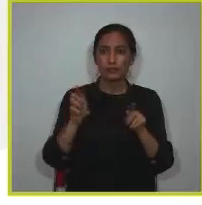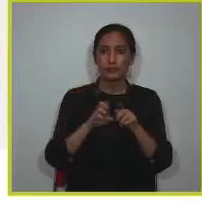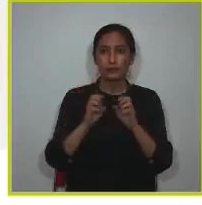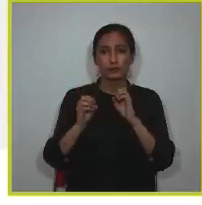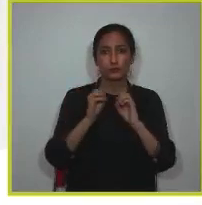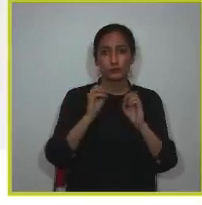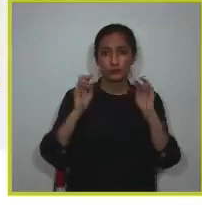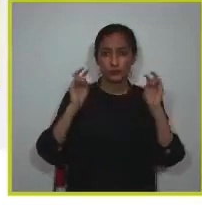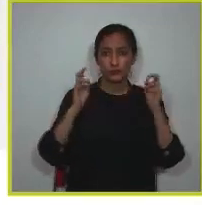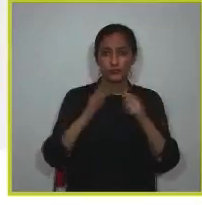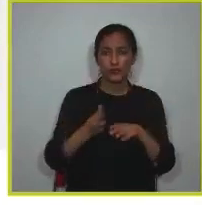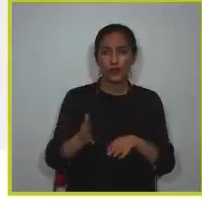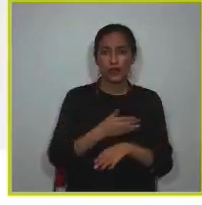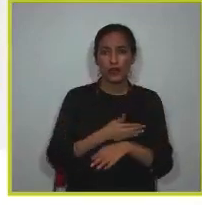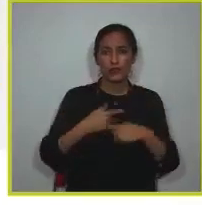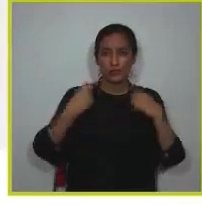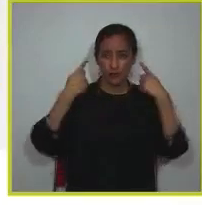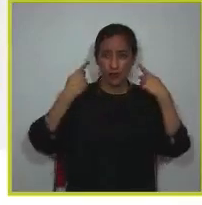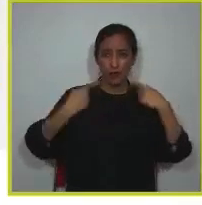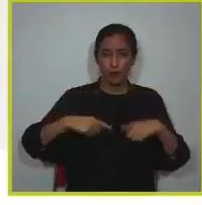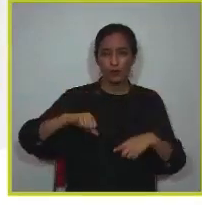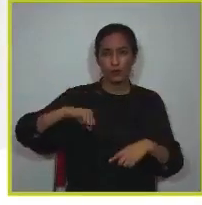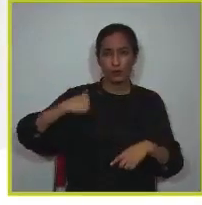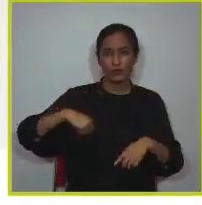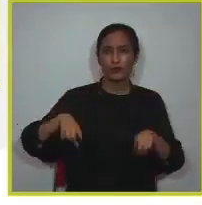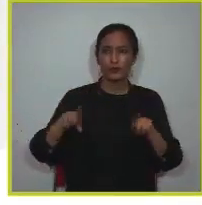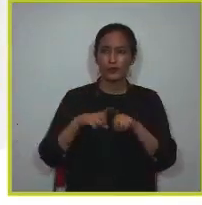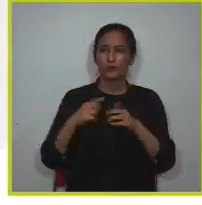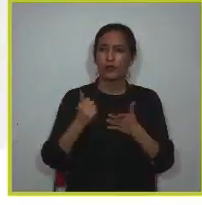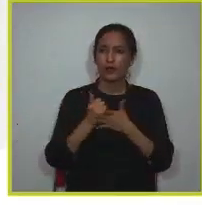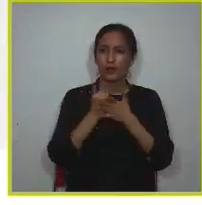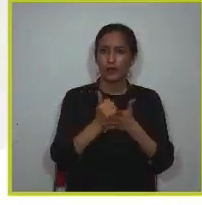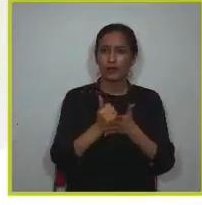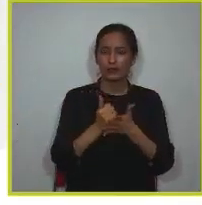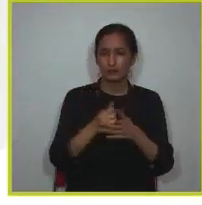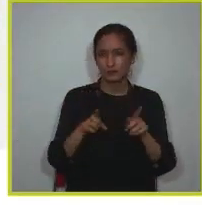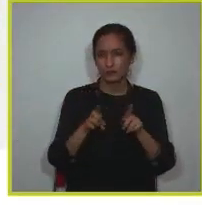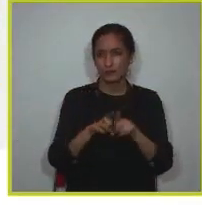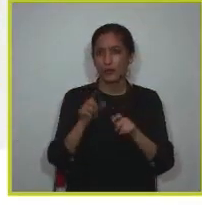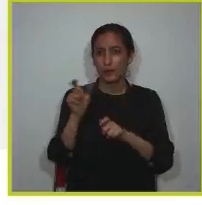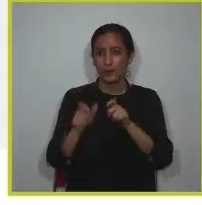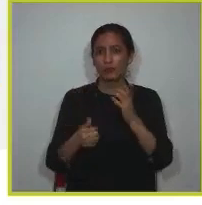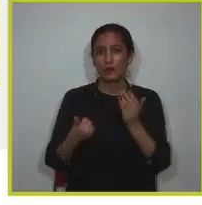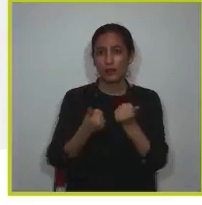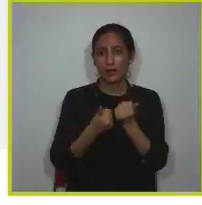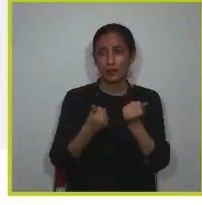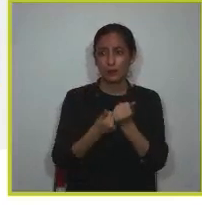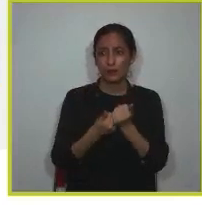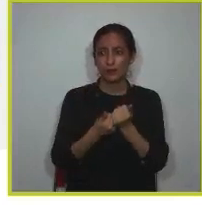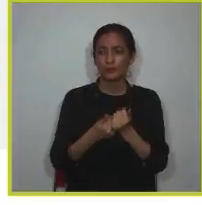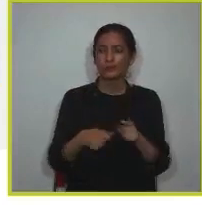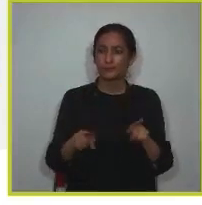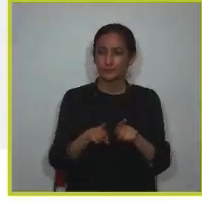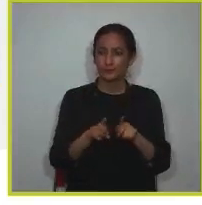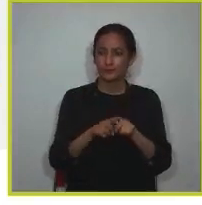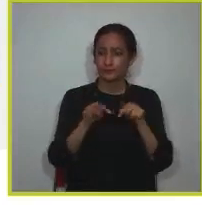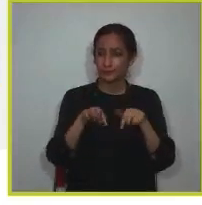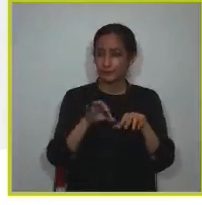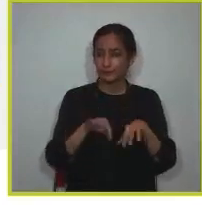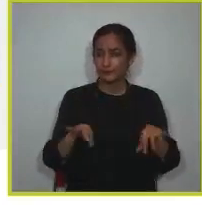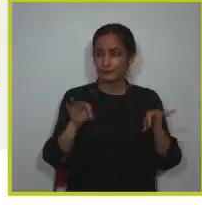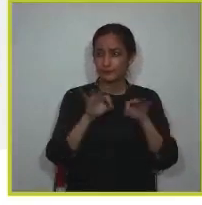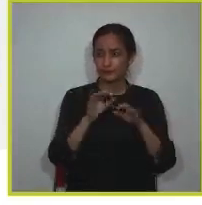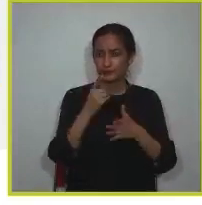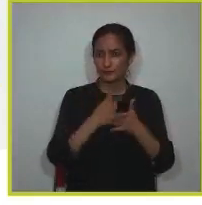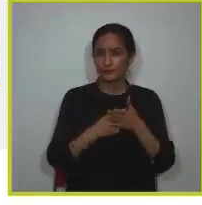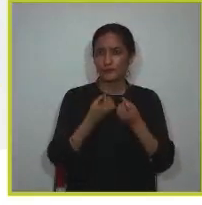de manera coordinada con las municipalidades y con un aporte fundamental de la población Entonces es importantísimo